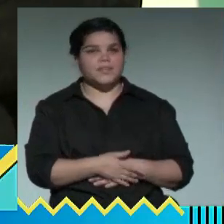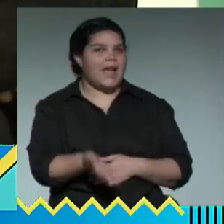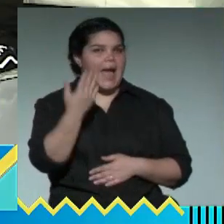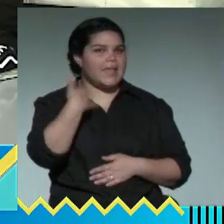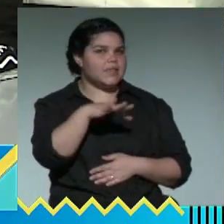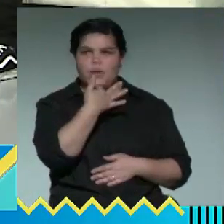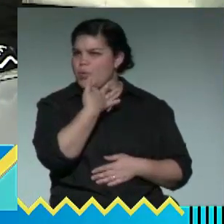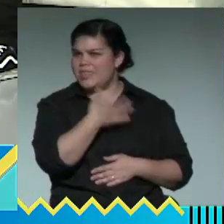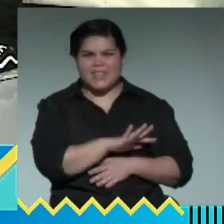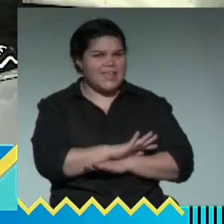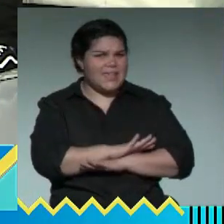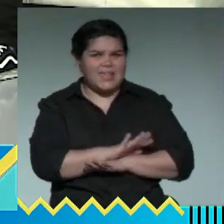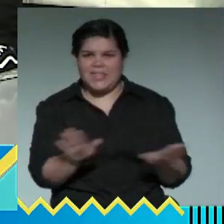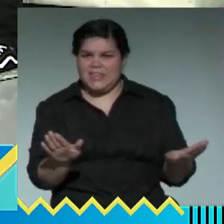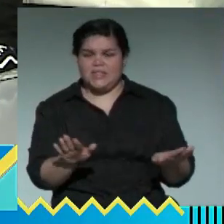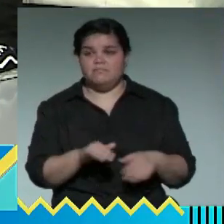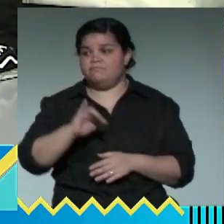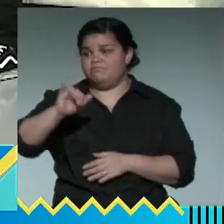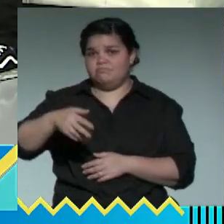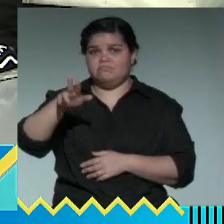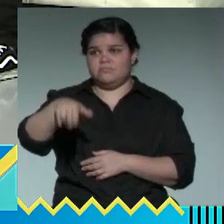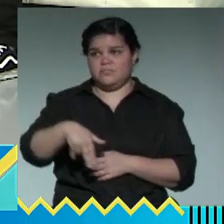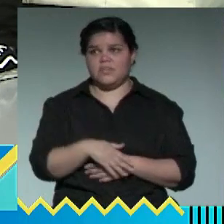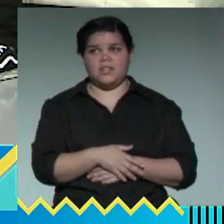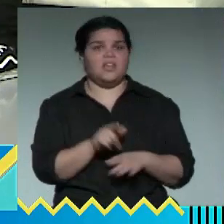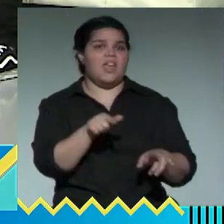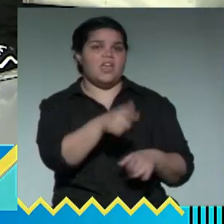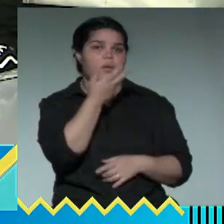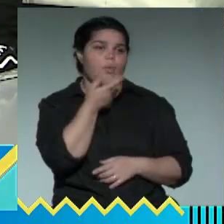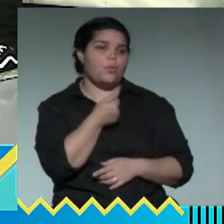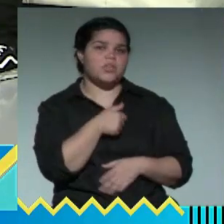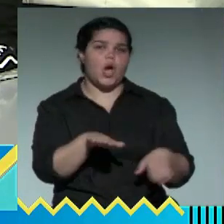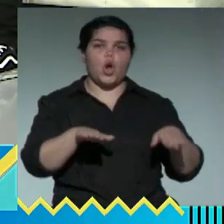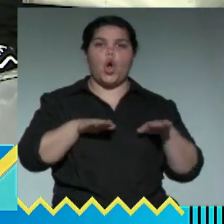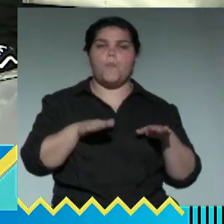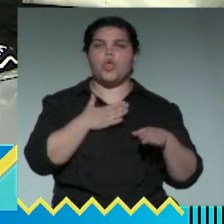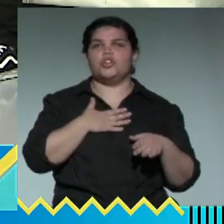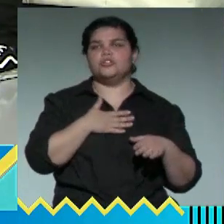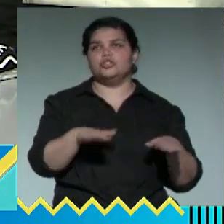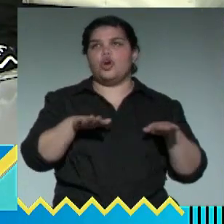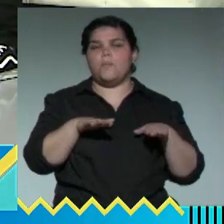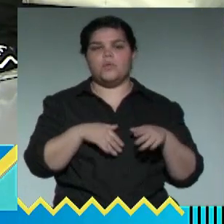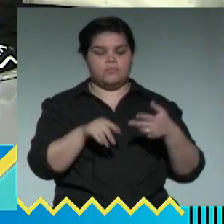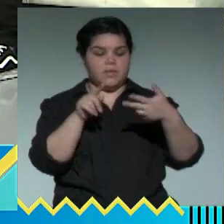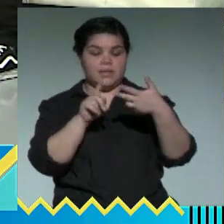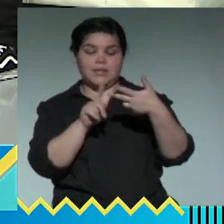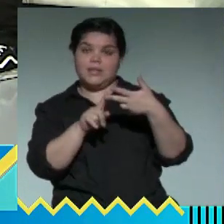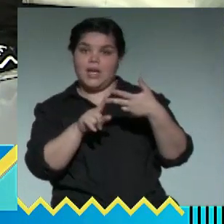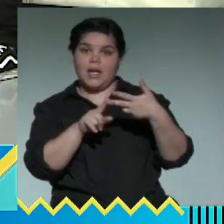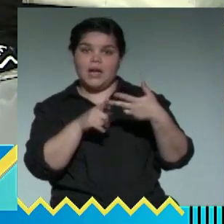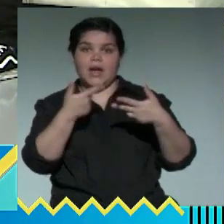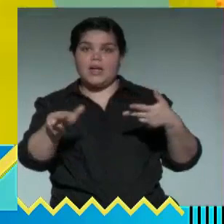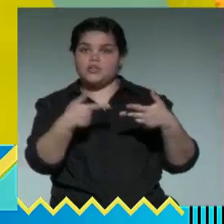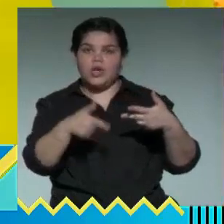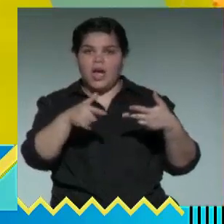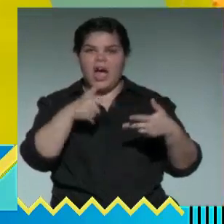entendido no, un poco. Claro, totalmente. No, y no Bien. Se quedaban en la comodidad, digamos, era eso. Hicieron eso, Canción Animal, y después rompieron todo con Dinamo y